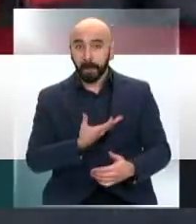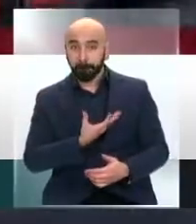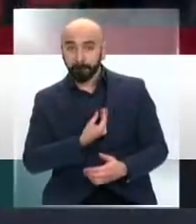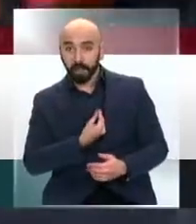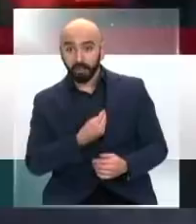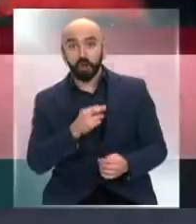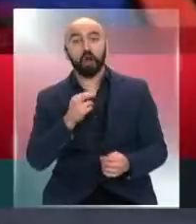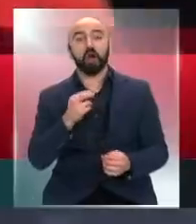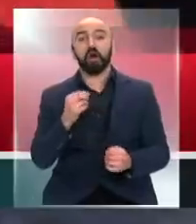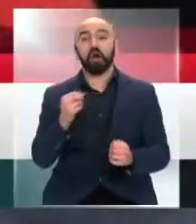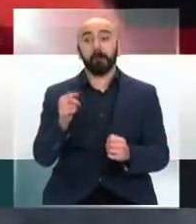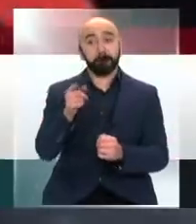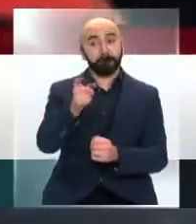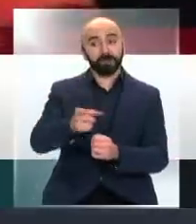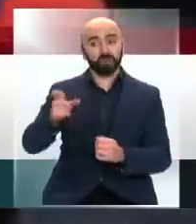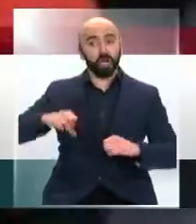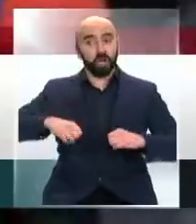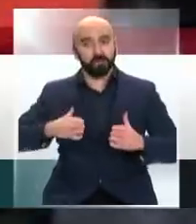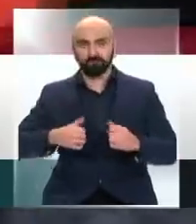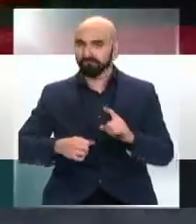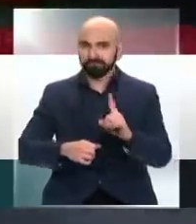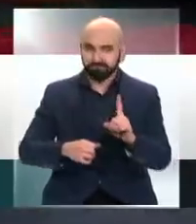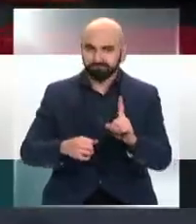para cambiar este país.